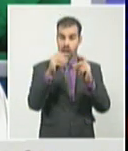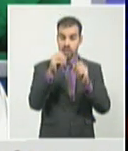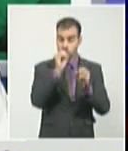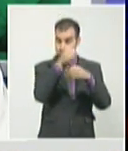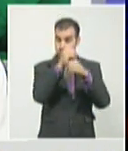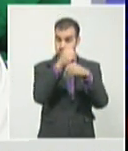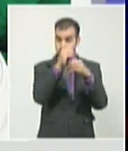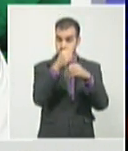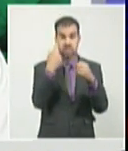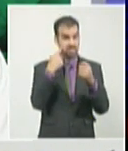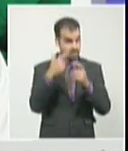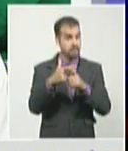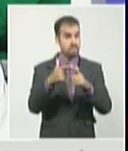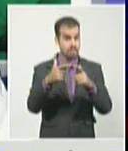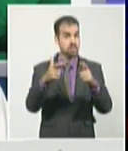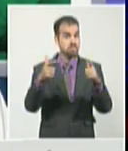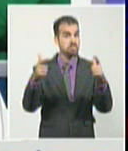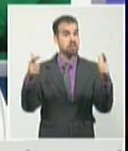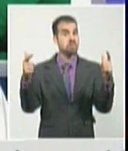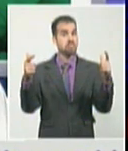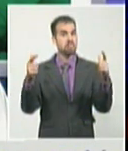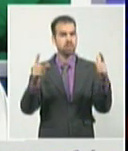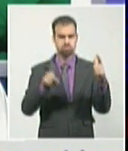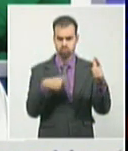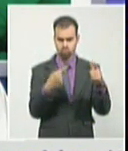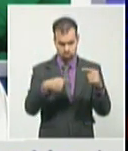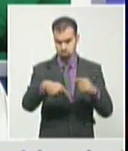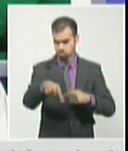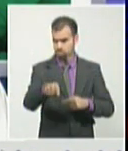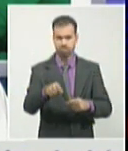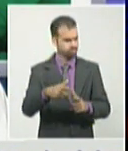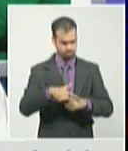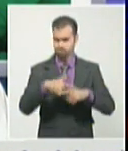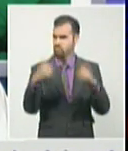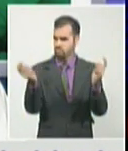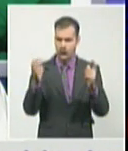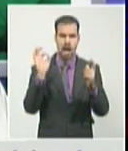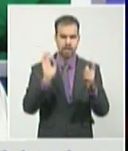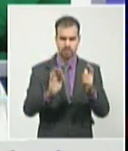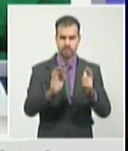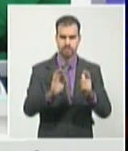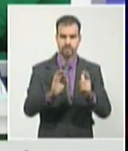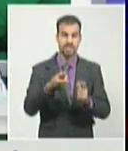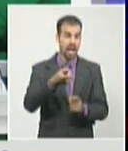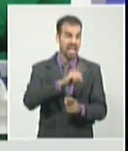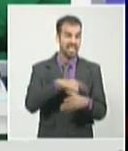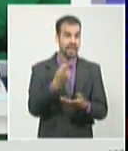cifra mayor y debemos de subir un poco más se procesaban